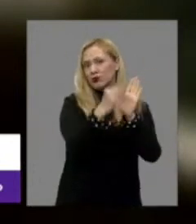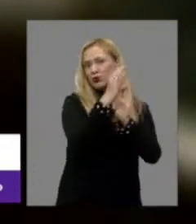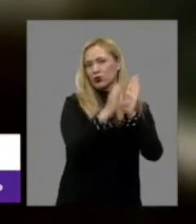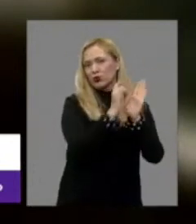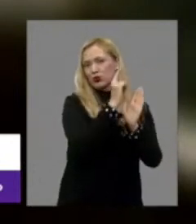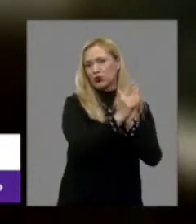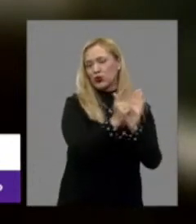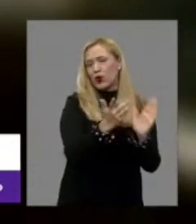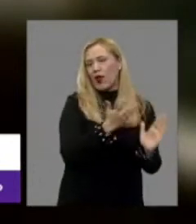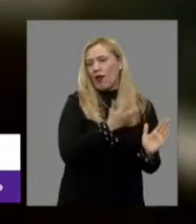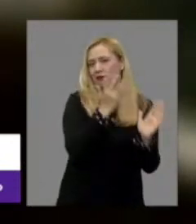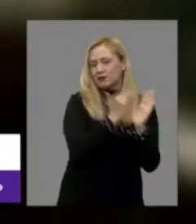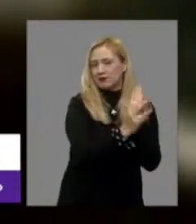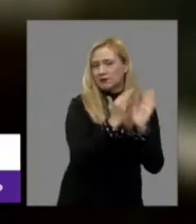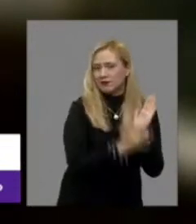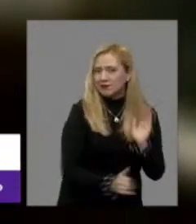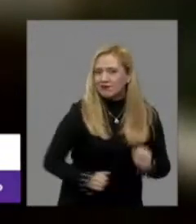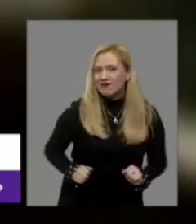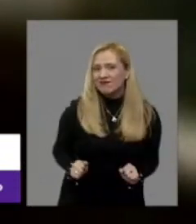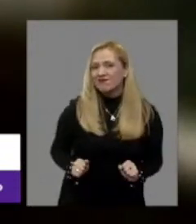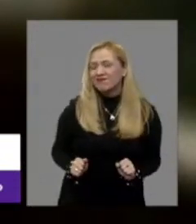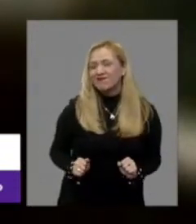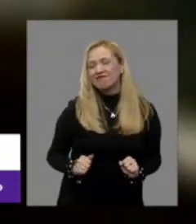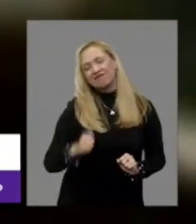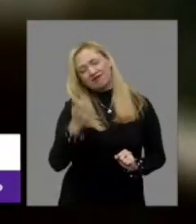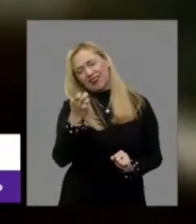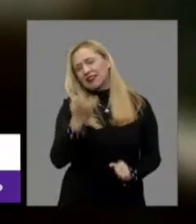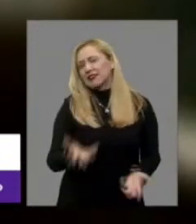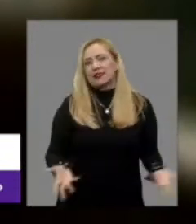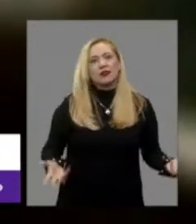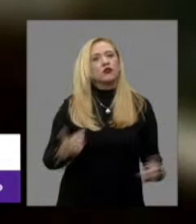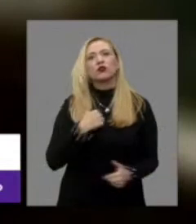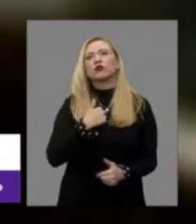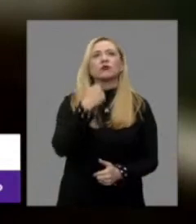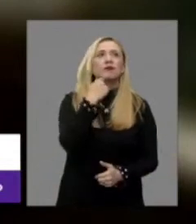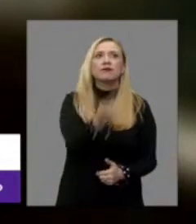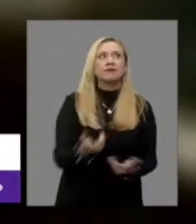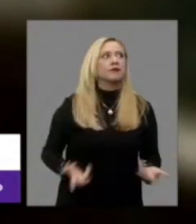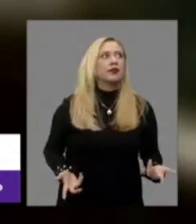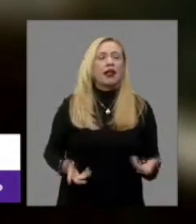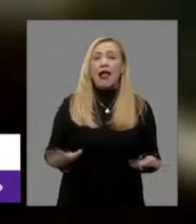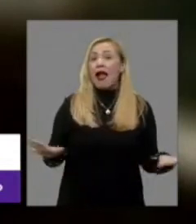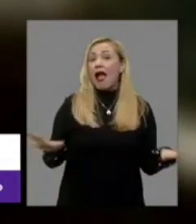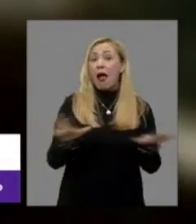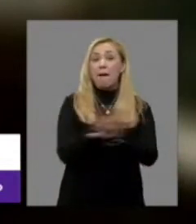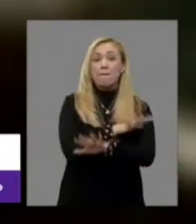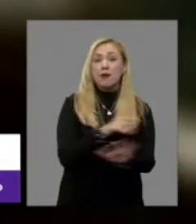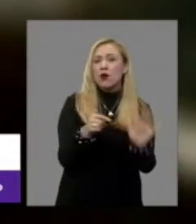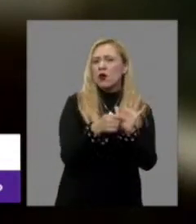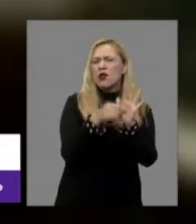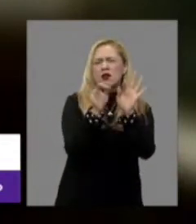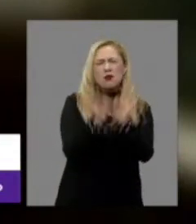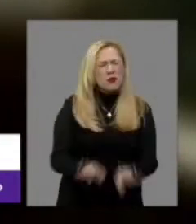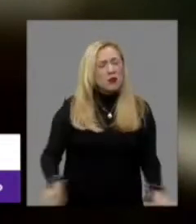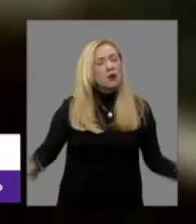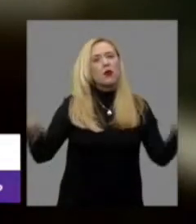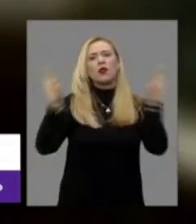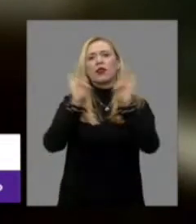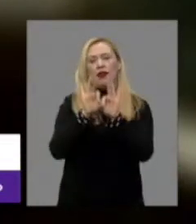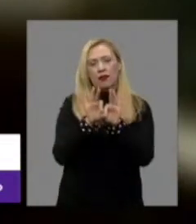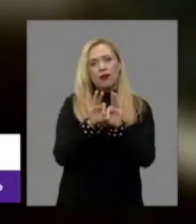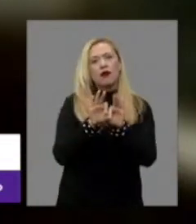constitucional. Me parece que, insisto, la reforma es de una gran, gran importancia.